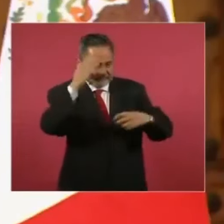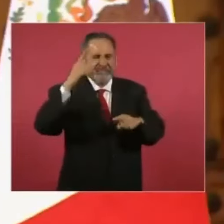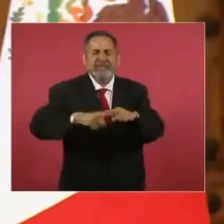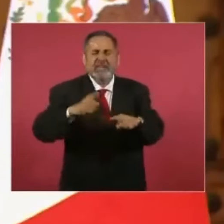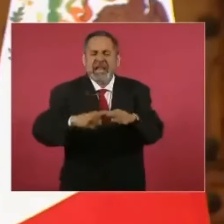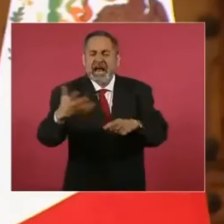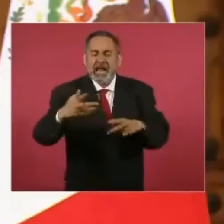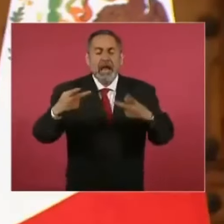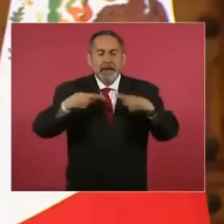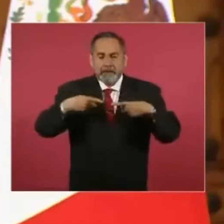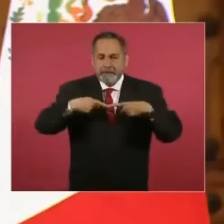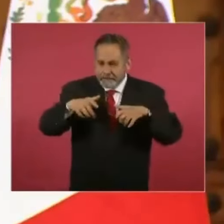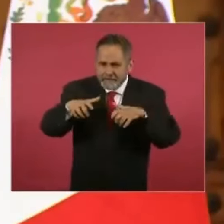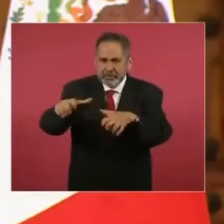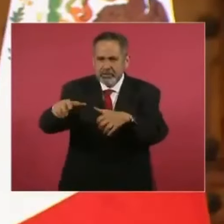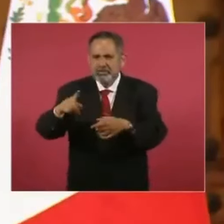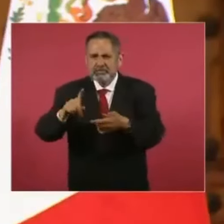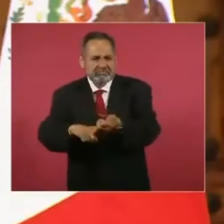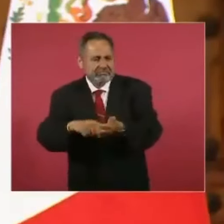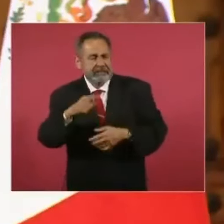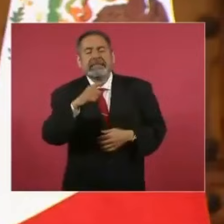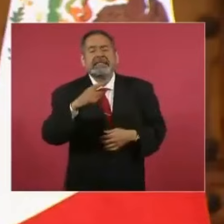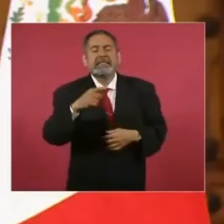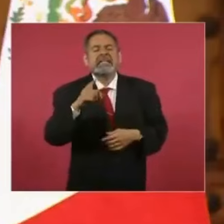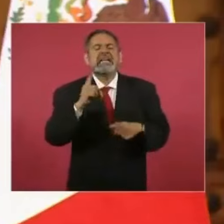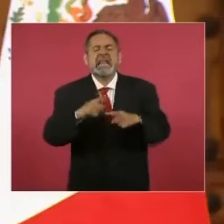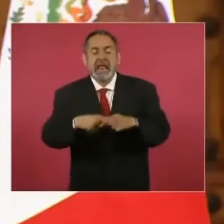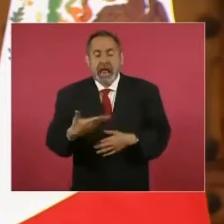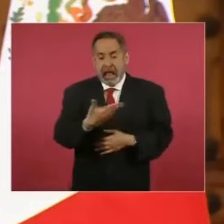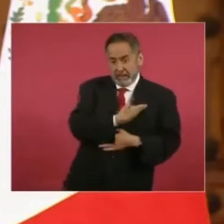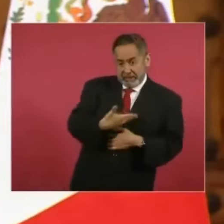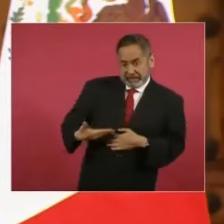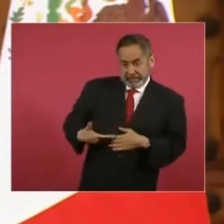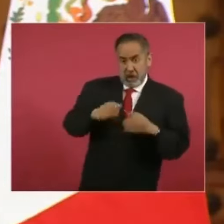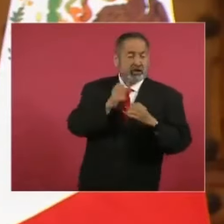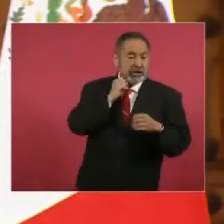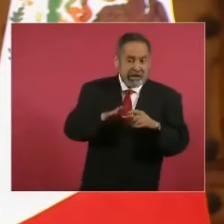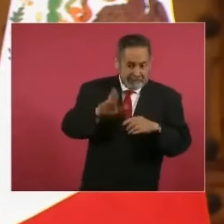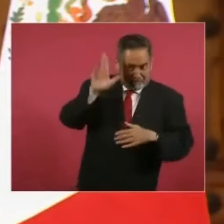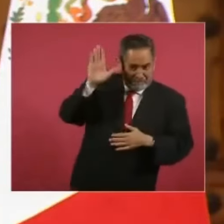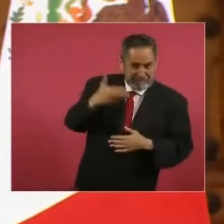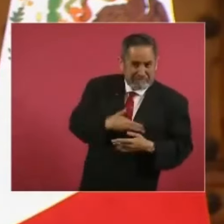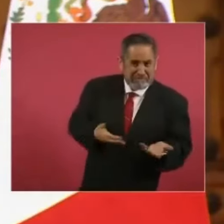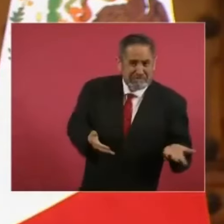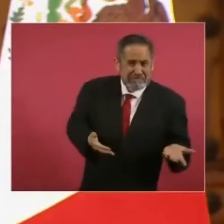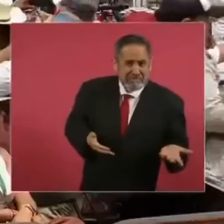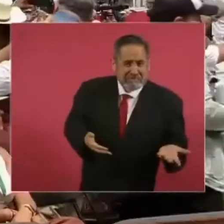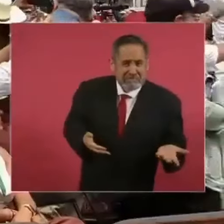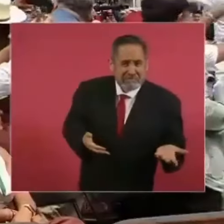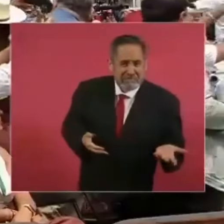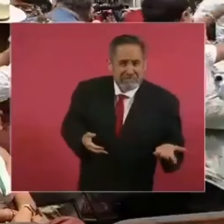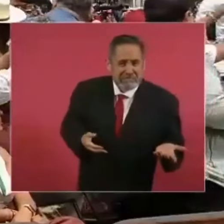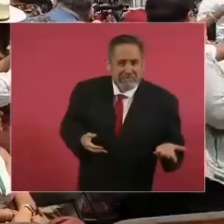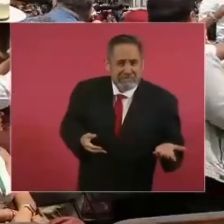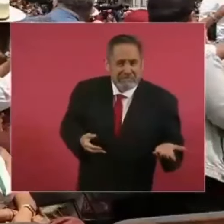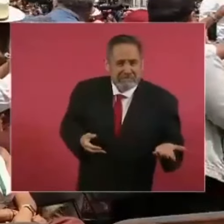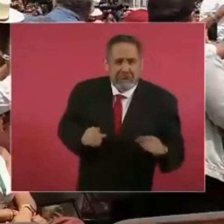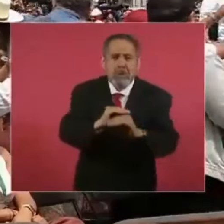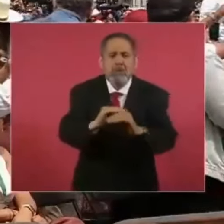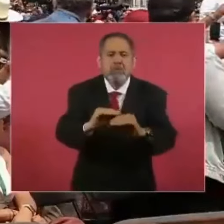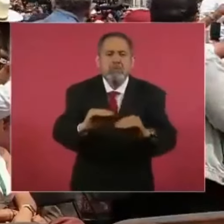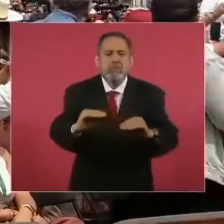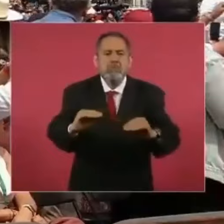congresos. Y tú bien sabes que en los regímenes presidencialistas, pues cuando ganas, ganas todo, y cuando pierdes, pierdes todo. Me